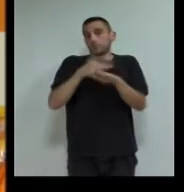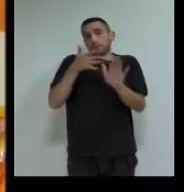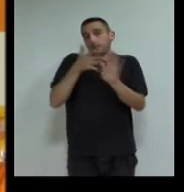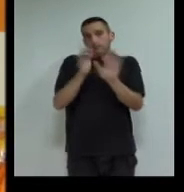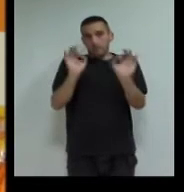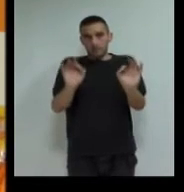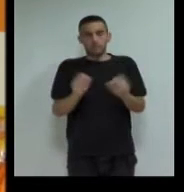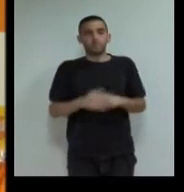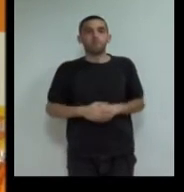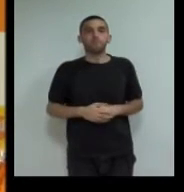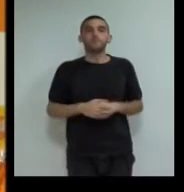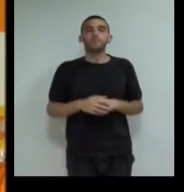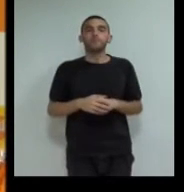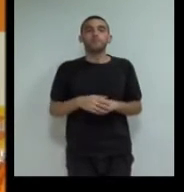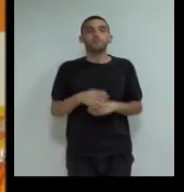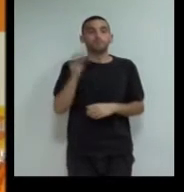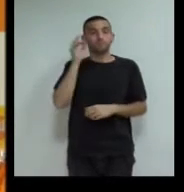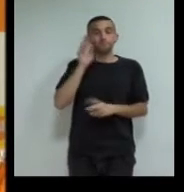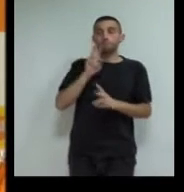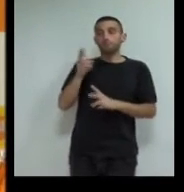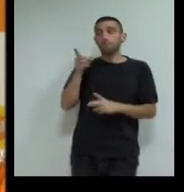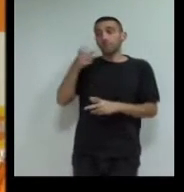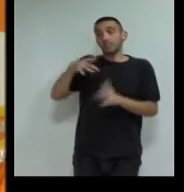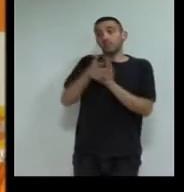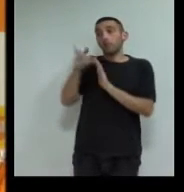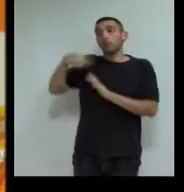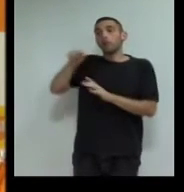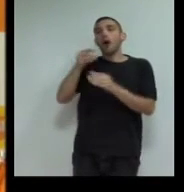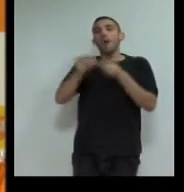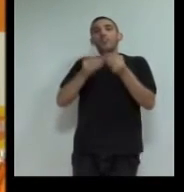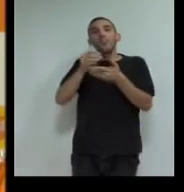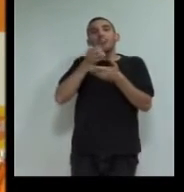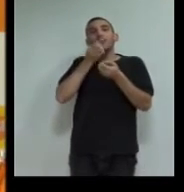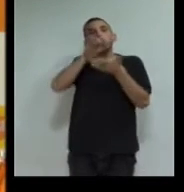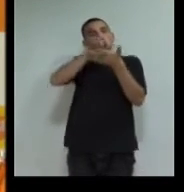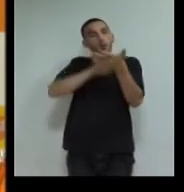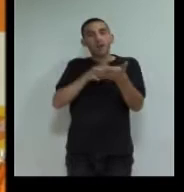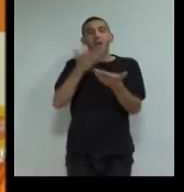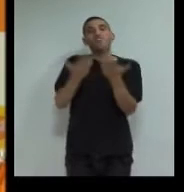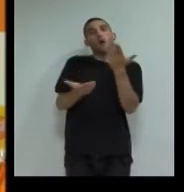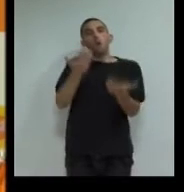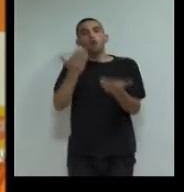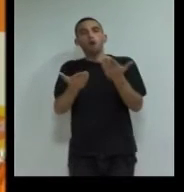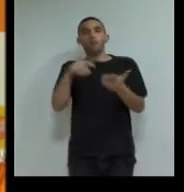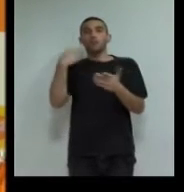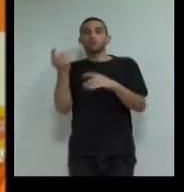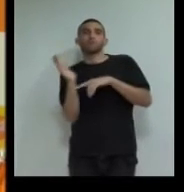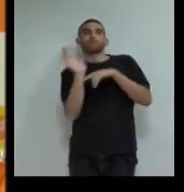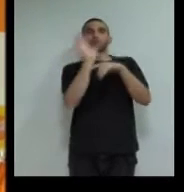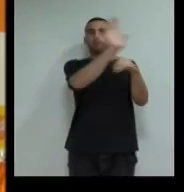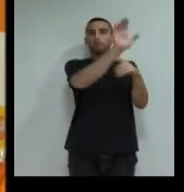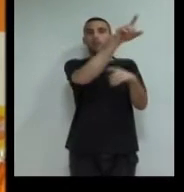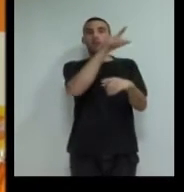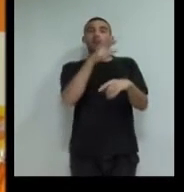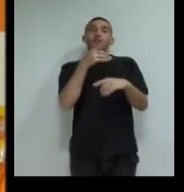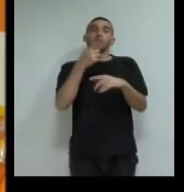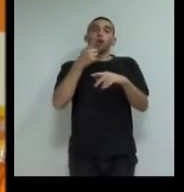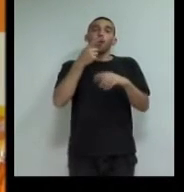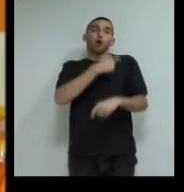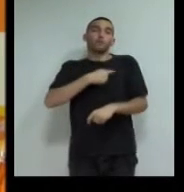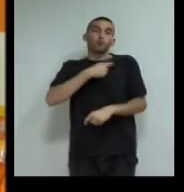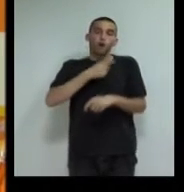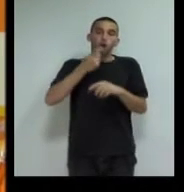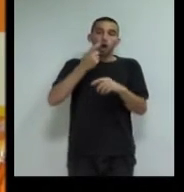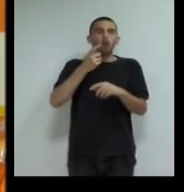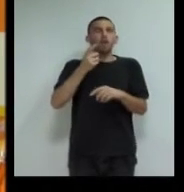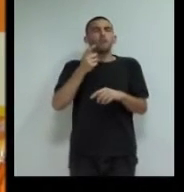vosotros realizáis el informe, digamos, de evaluación que facilitáis luego a la Comisión Nacional de Telecomunicaciones, ¿no? Exacto. No a